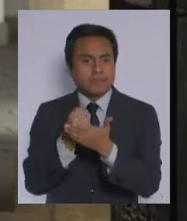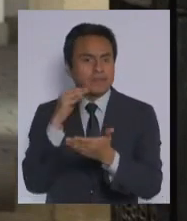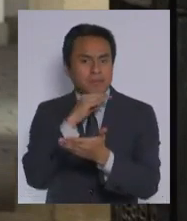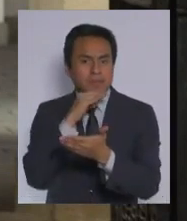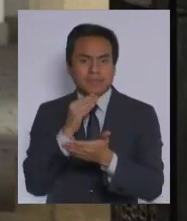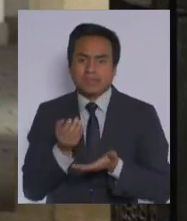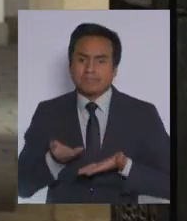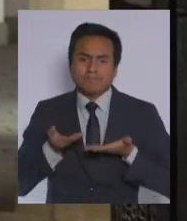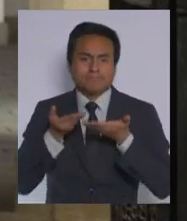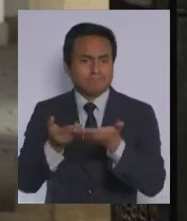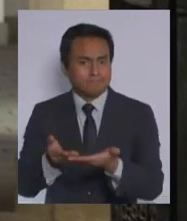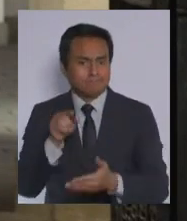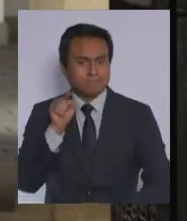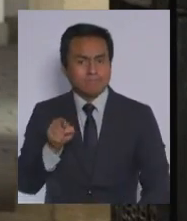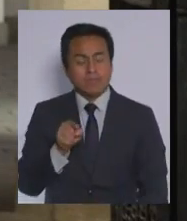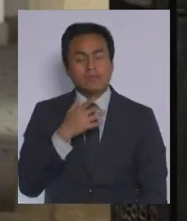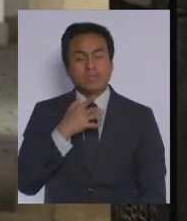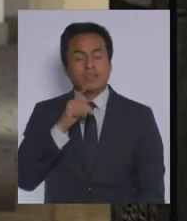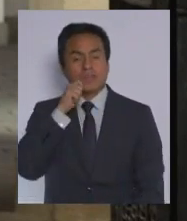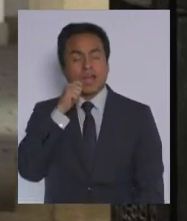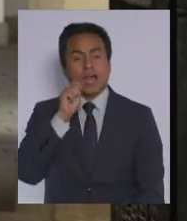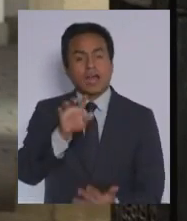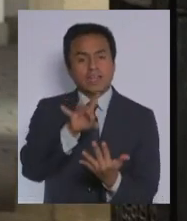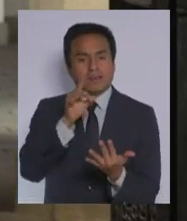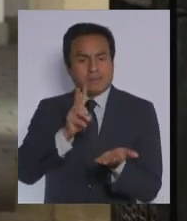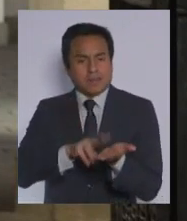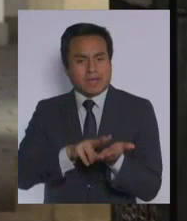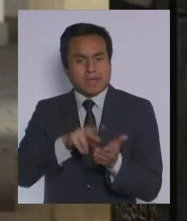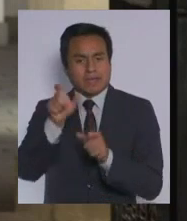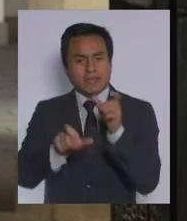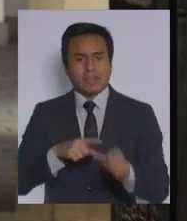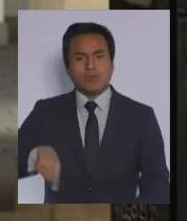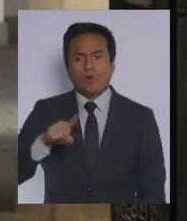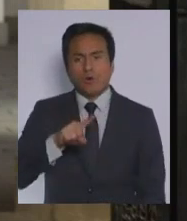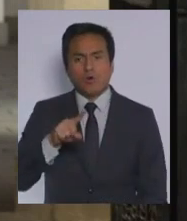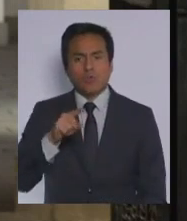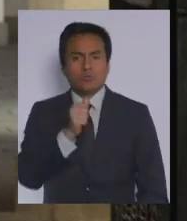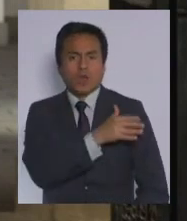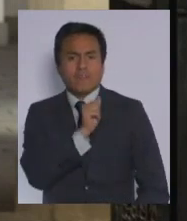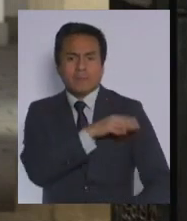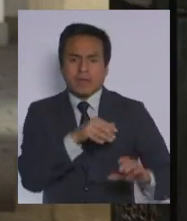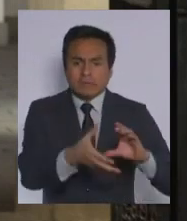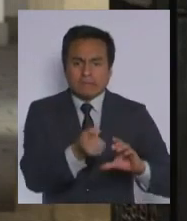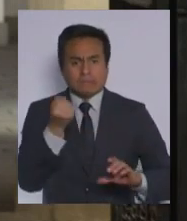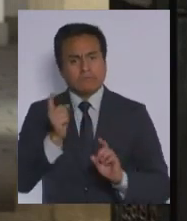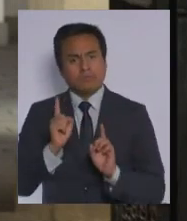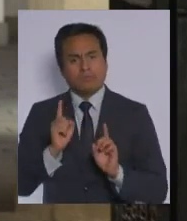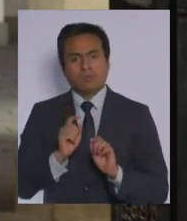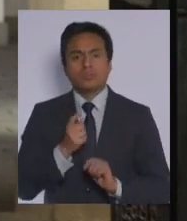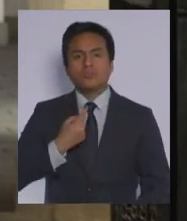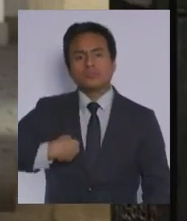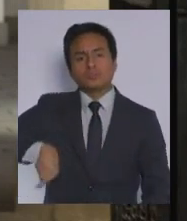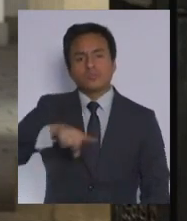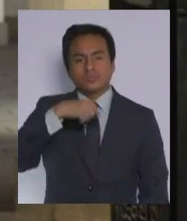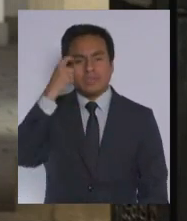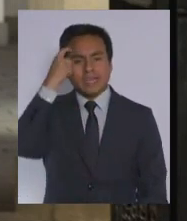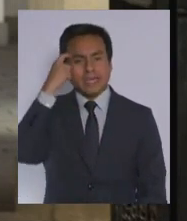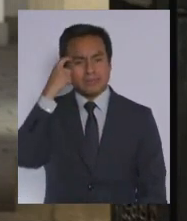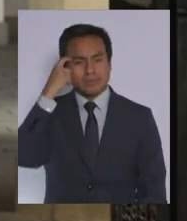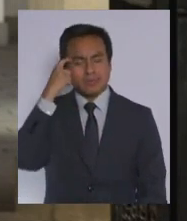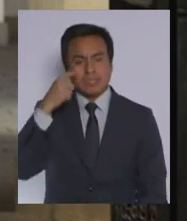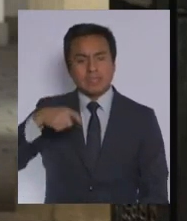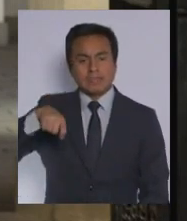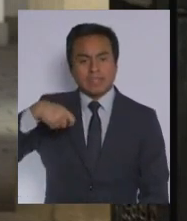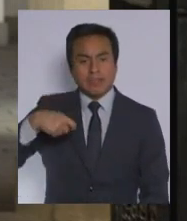con esta ayuda que finalmente va a ser la alternativa real para que la gente no tenga que tomar su cargo nosotros creemos que en el